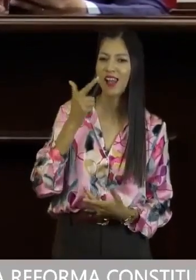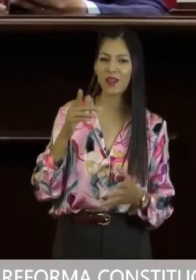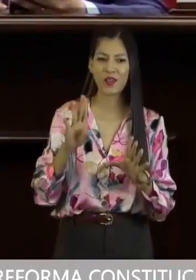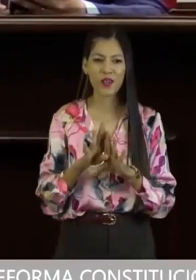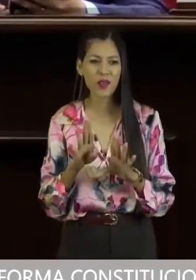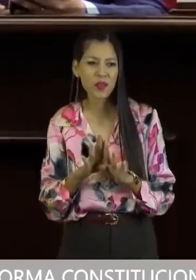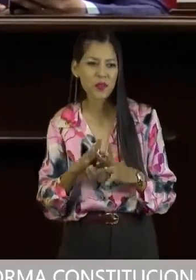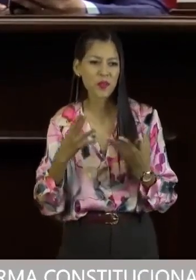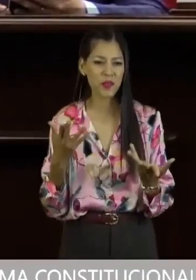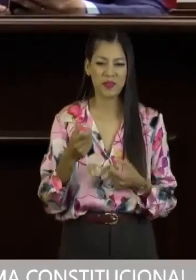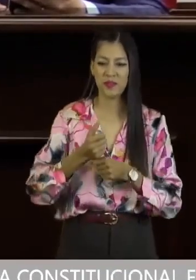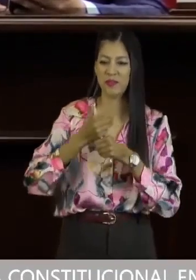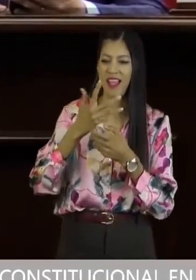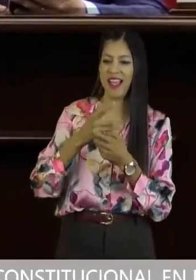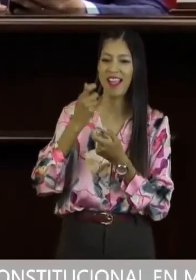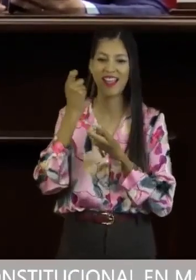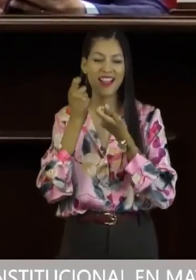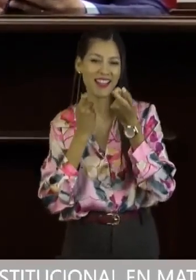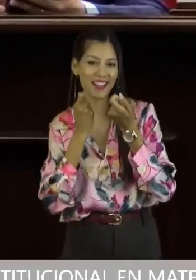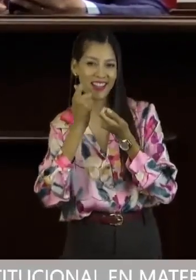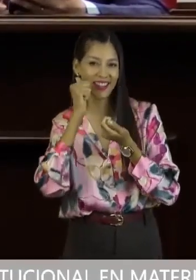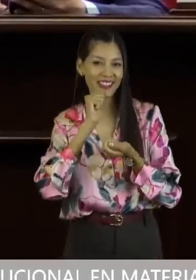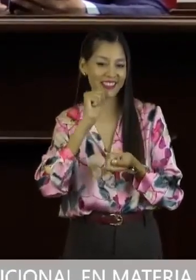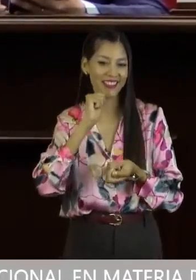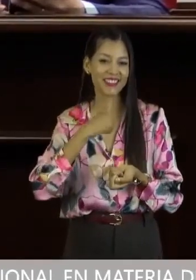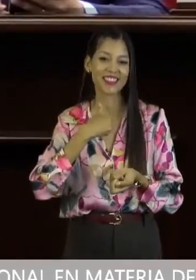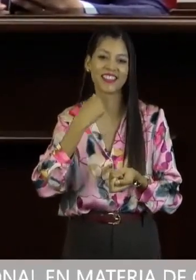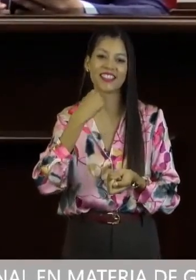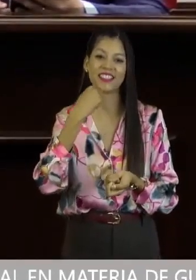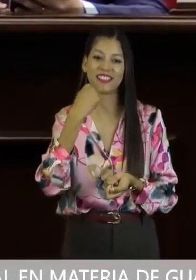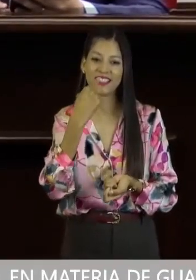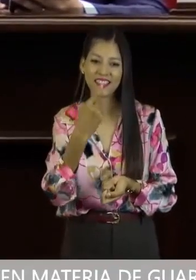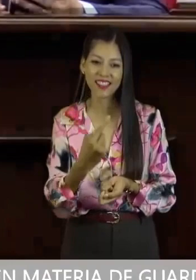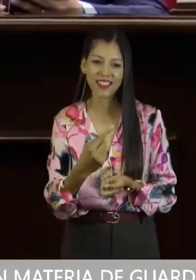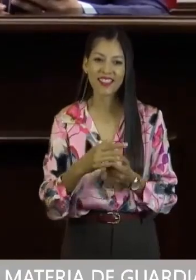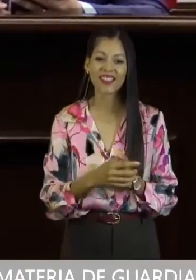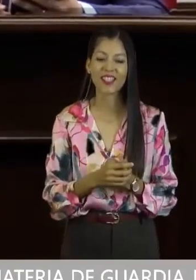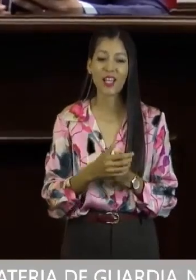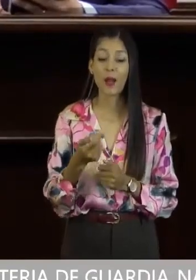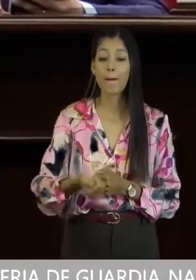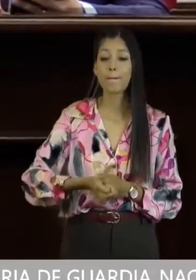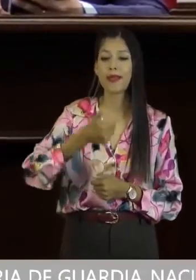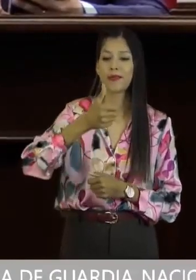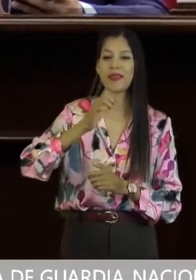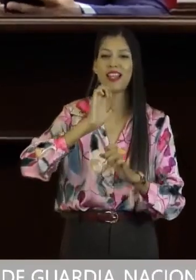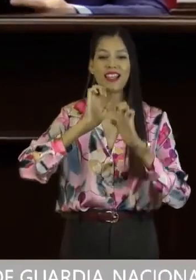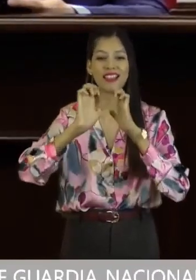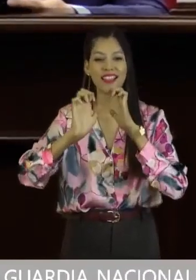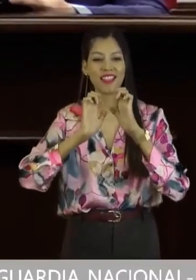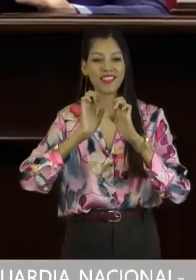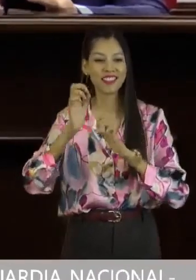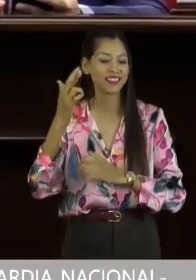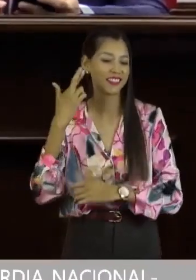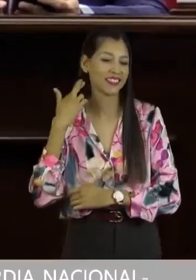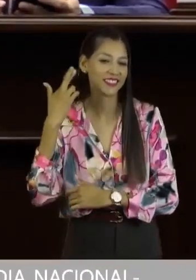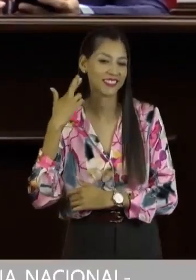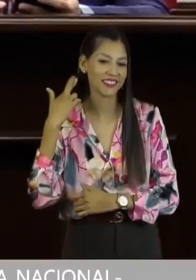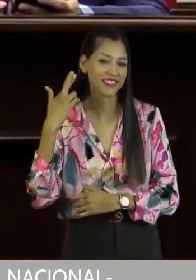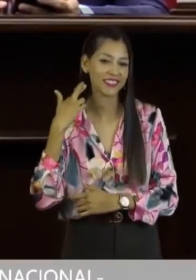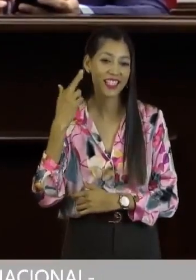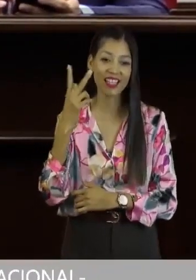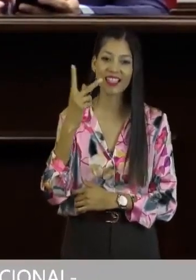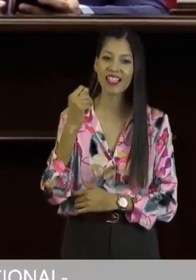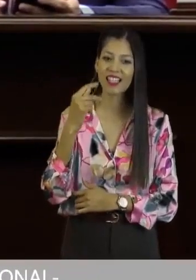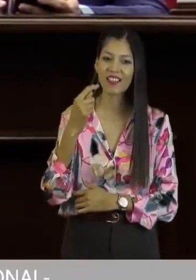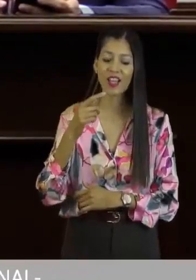nuestras expresiones. Yo siempre dije, lo hice en mi primera entrevista de radio y de televisión, que